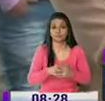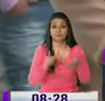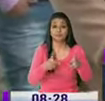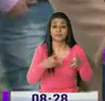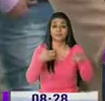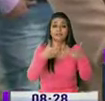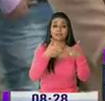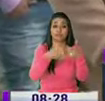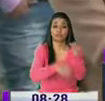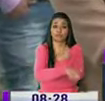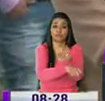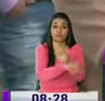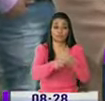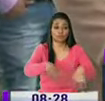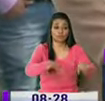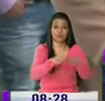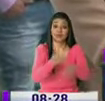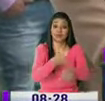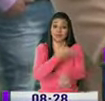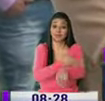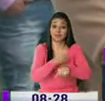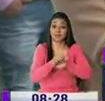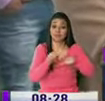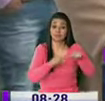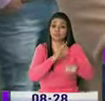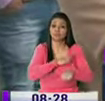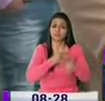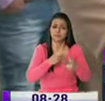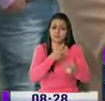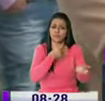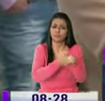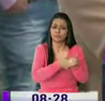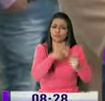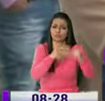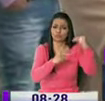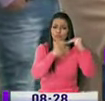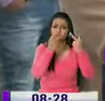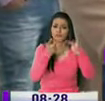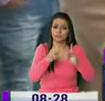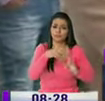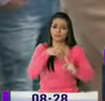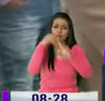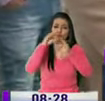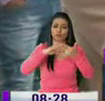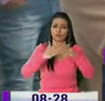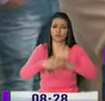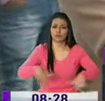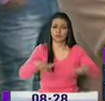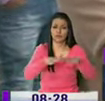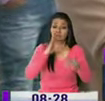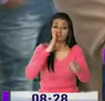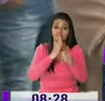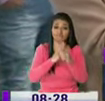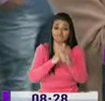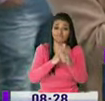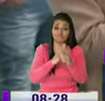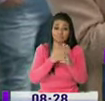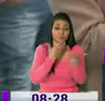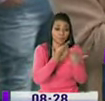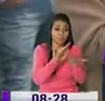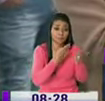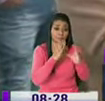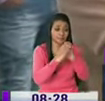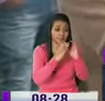que lo hicimos el año pasado nosotros como administración zonal y que lo ha sido también de igual manera priorizada con la comunidad. La intención principal es conversar con